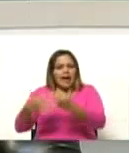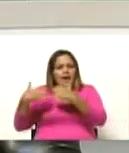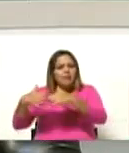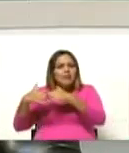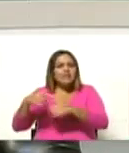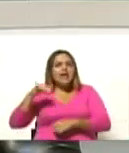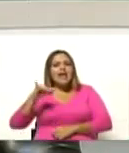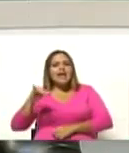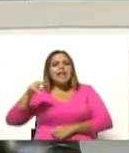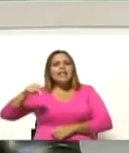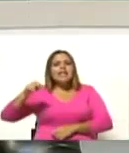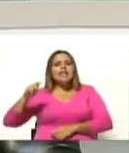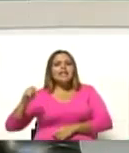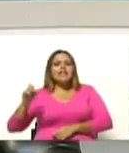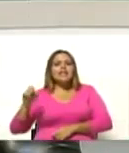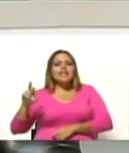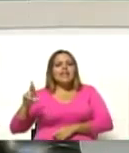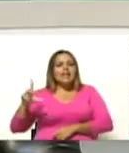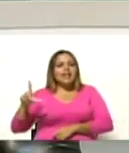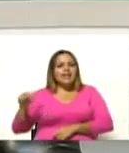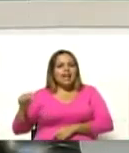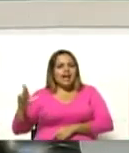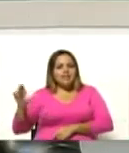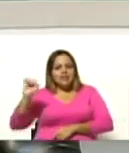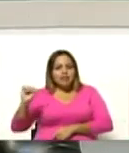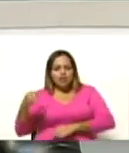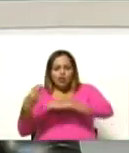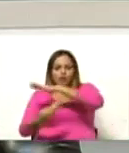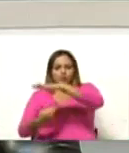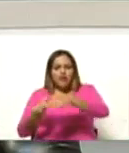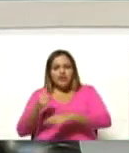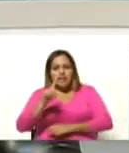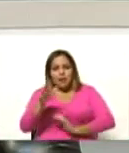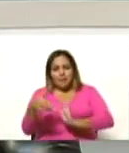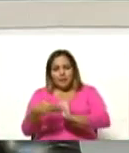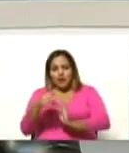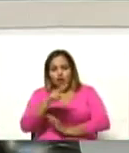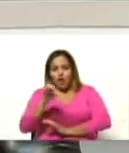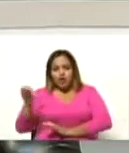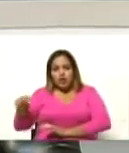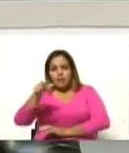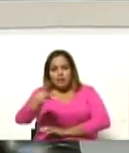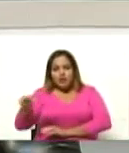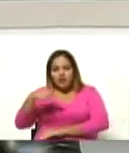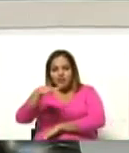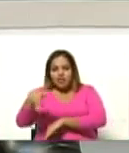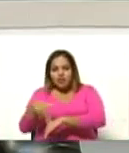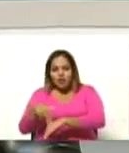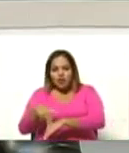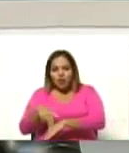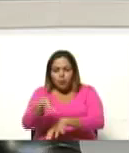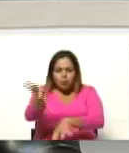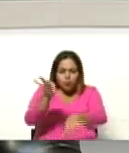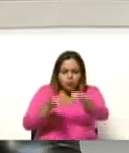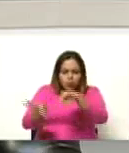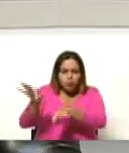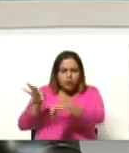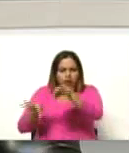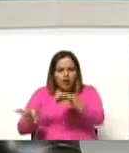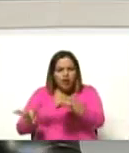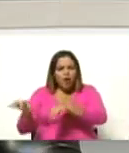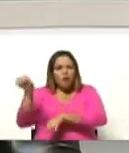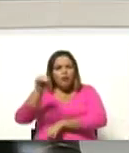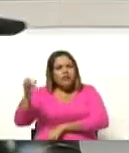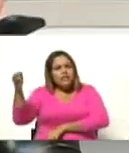una base de 1.200 personas a nivel nacional y en un muestreo aleatorio estratificado, en el cual, con un margen de error del